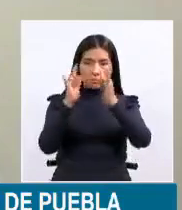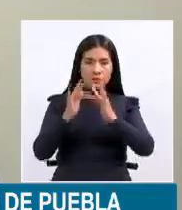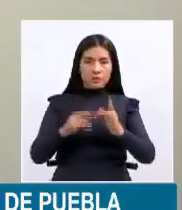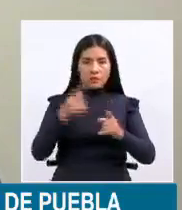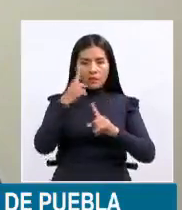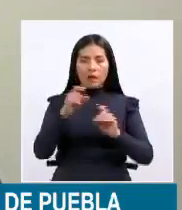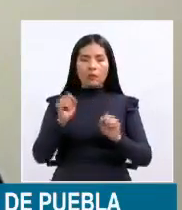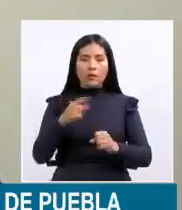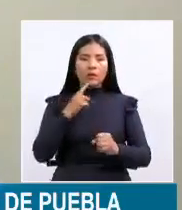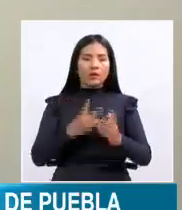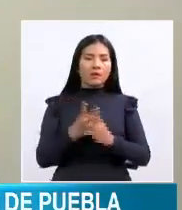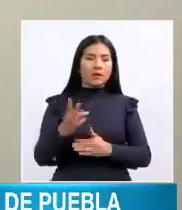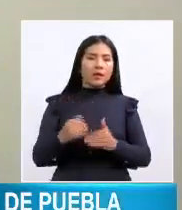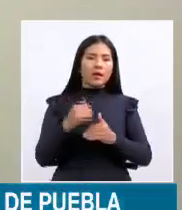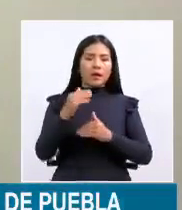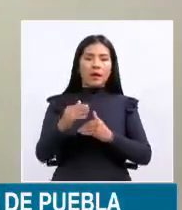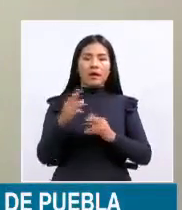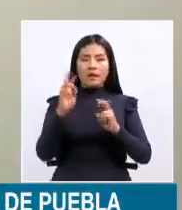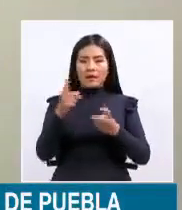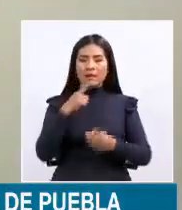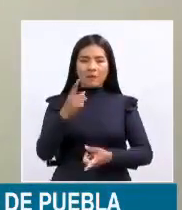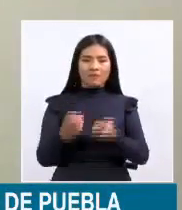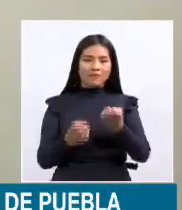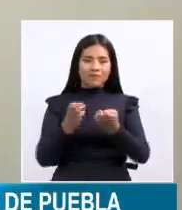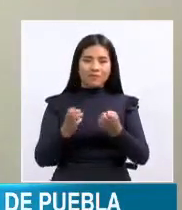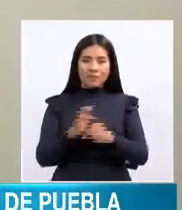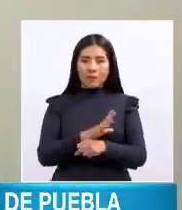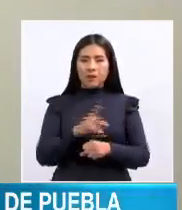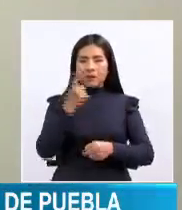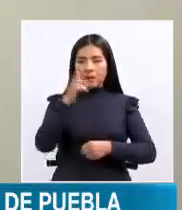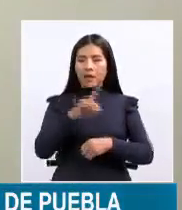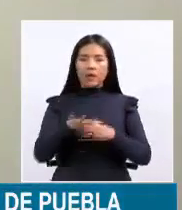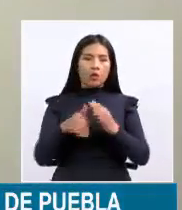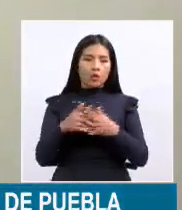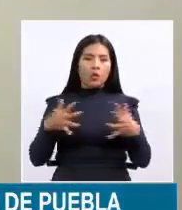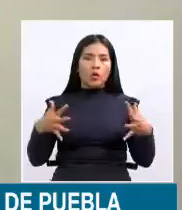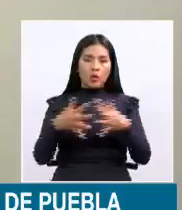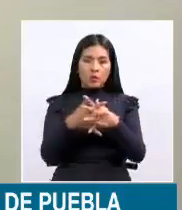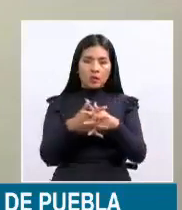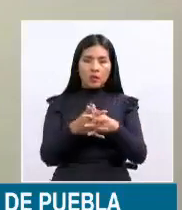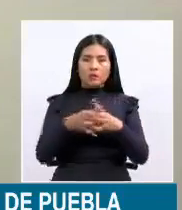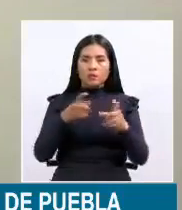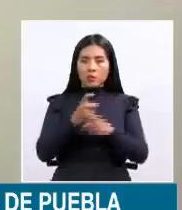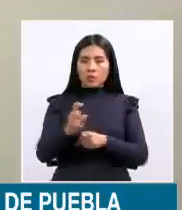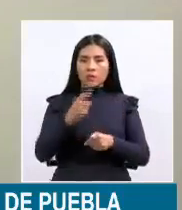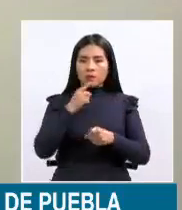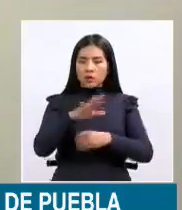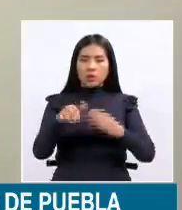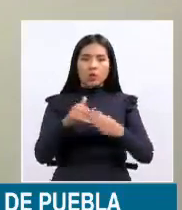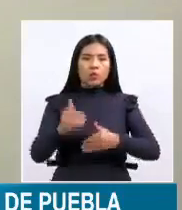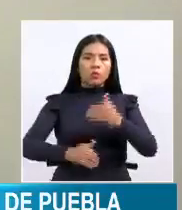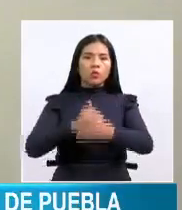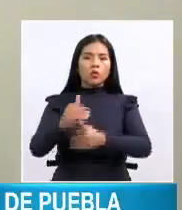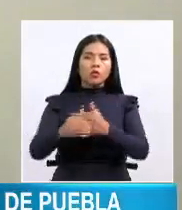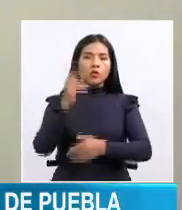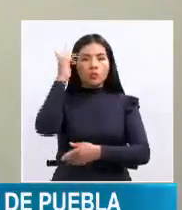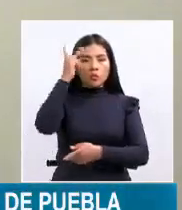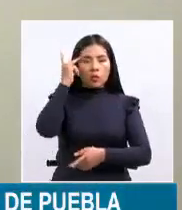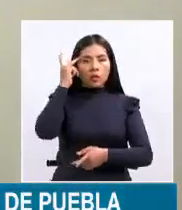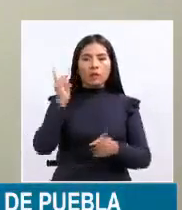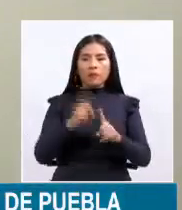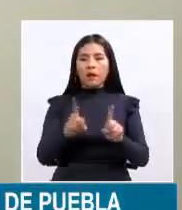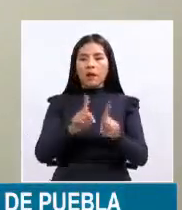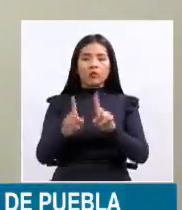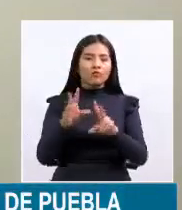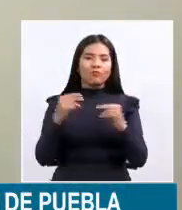alguna manera, desestabilizar, obturar, obstaculizar procesos políticos con los que no comparten. Y